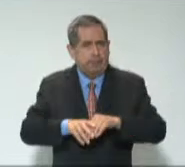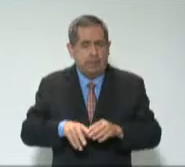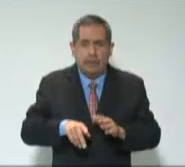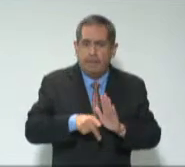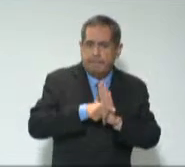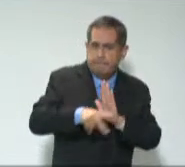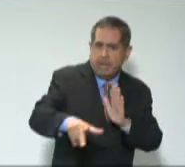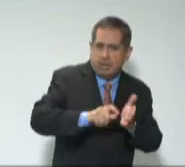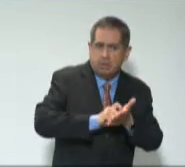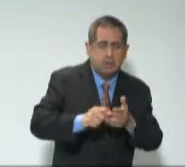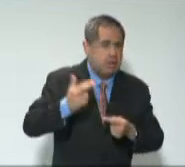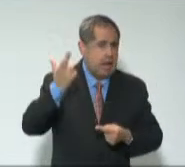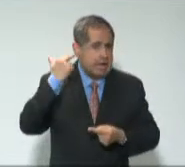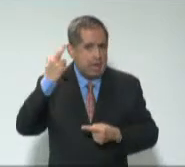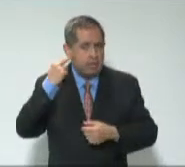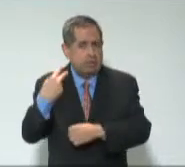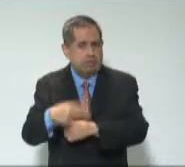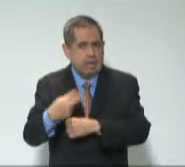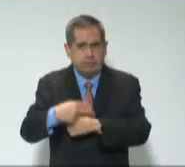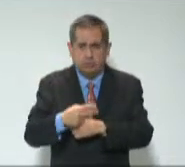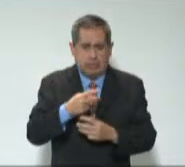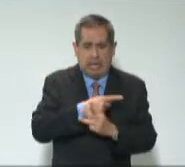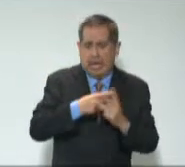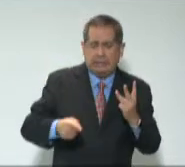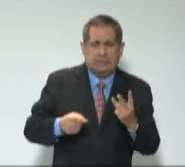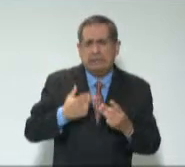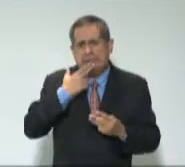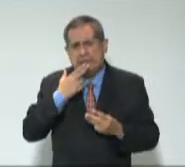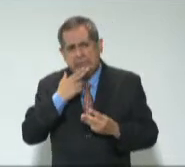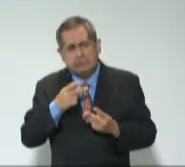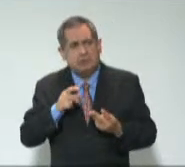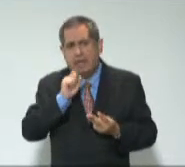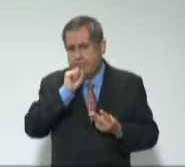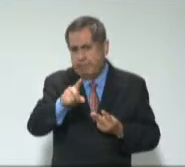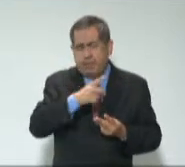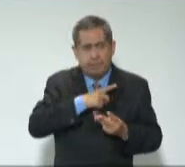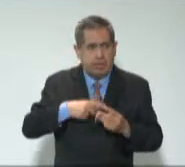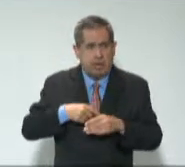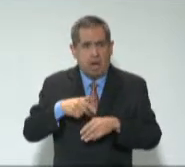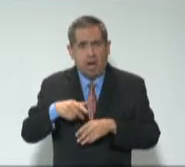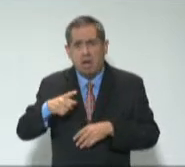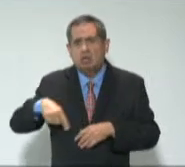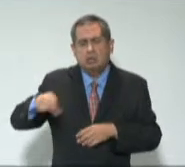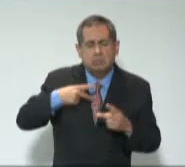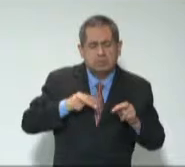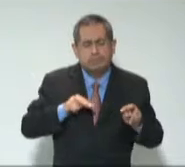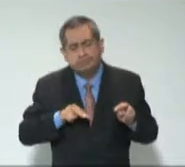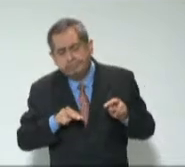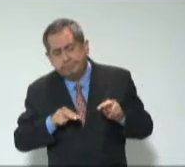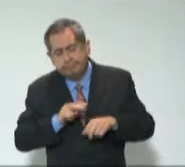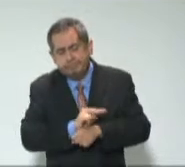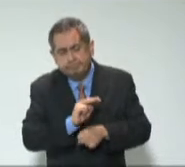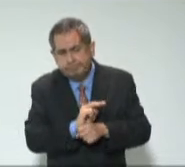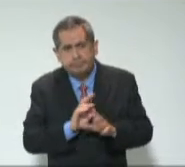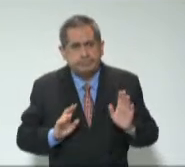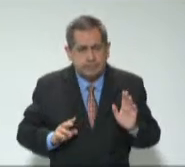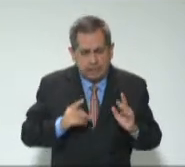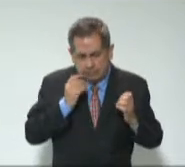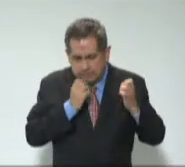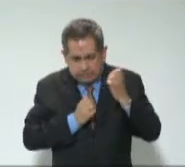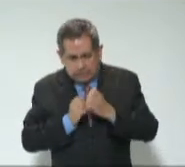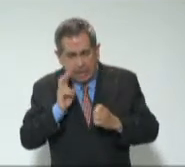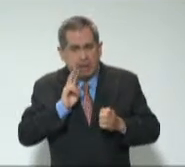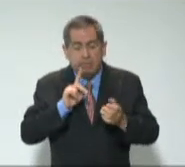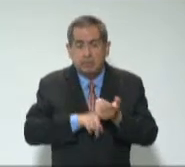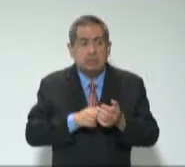escrita radio televisión que también deben estar sujetas al escrutinio público y al juicio crítico